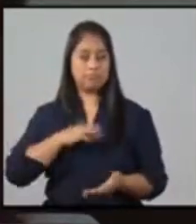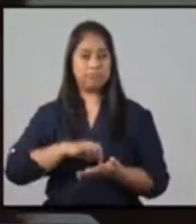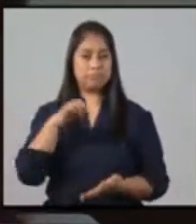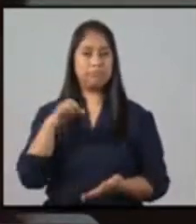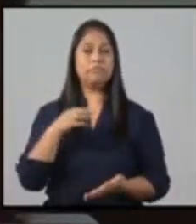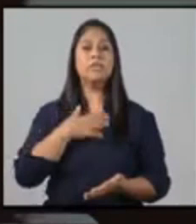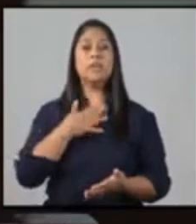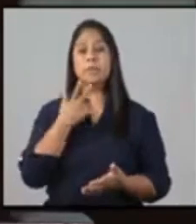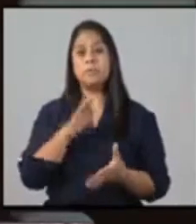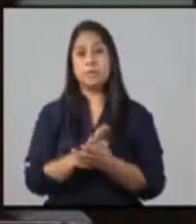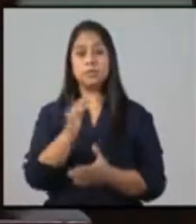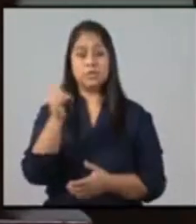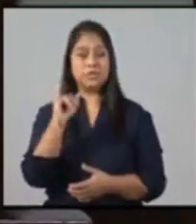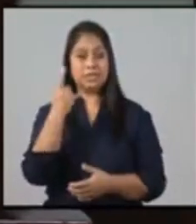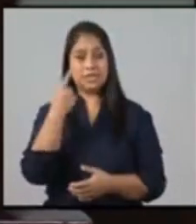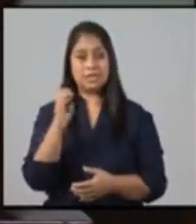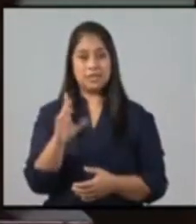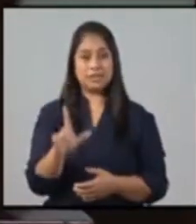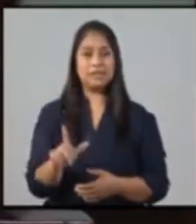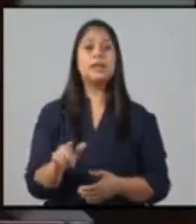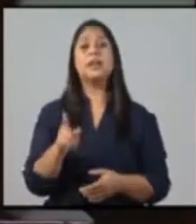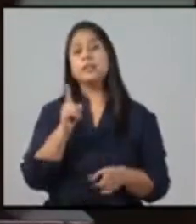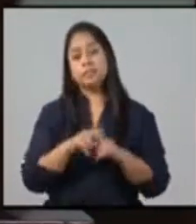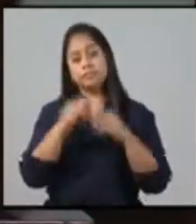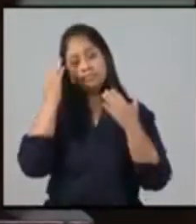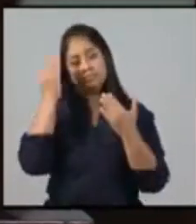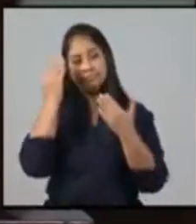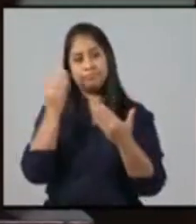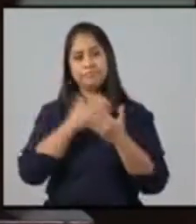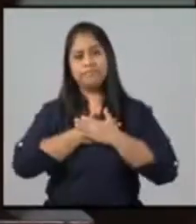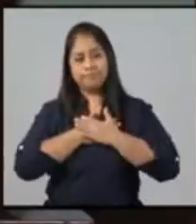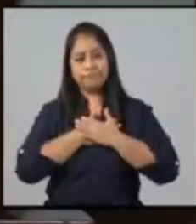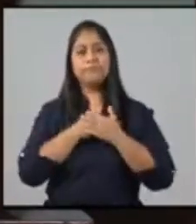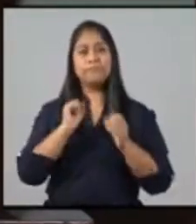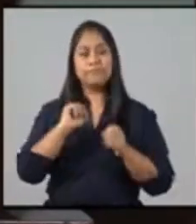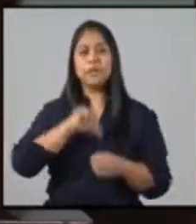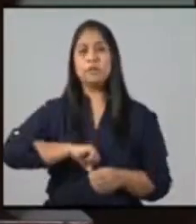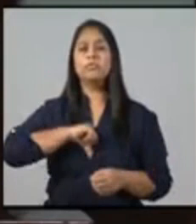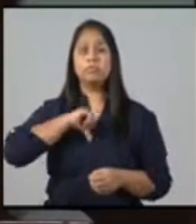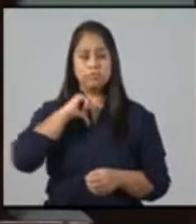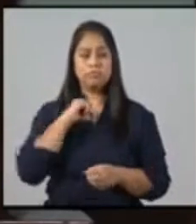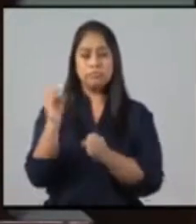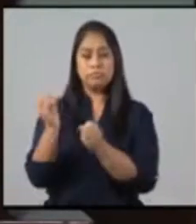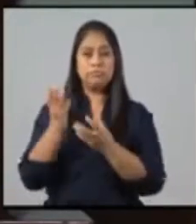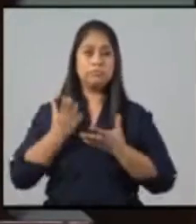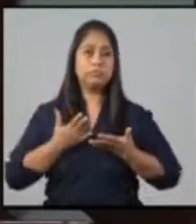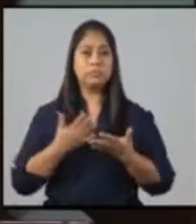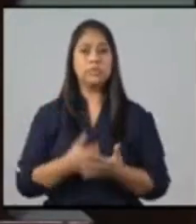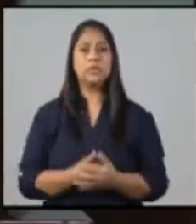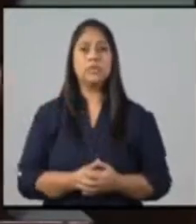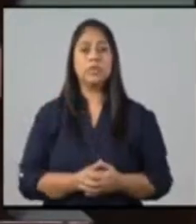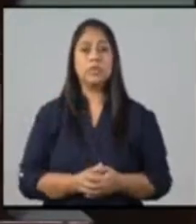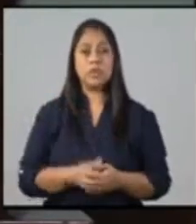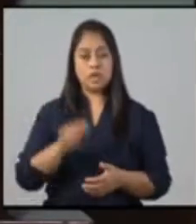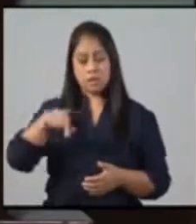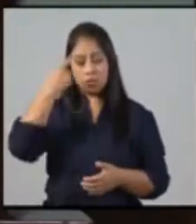mi esposa Isabel. Primero quería, bueno, evidentemente agradecer el inmenso honor que se me hace en este